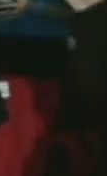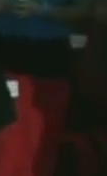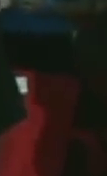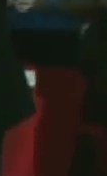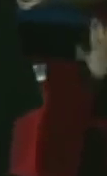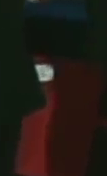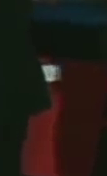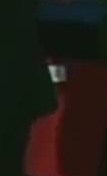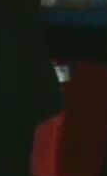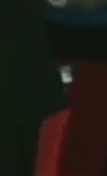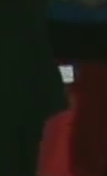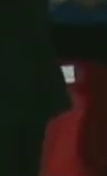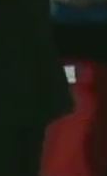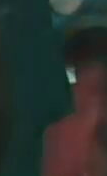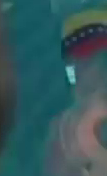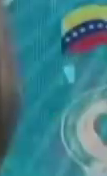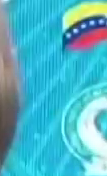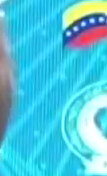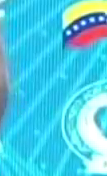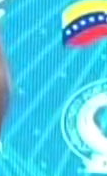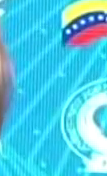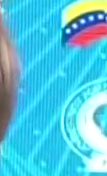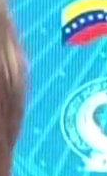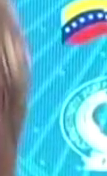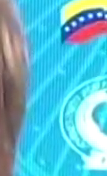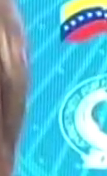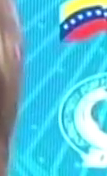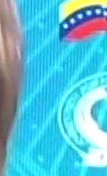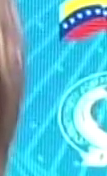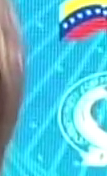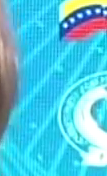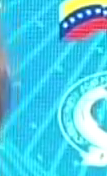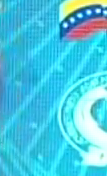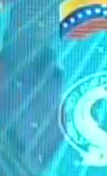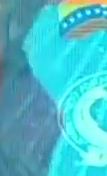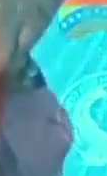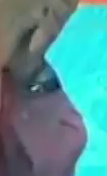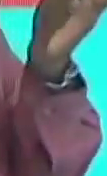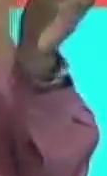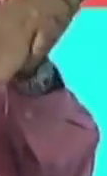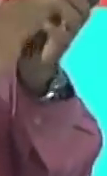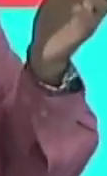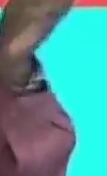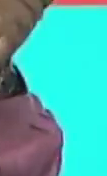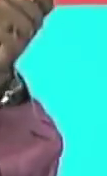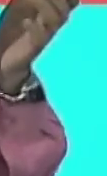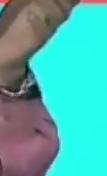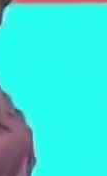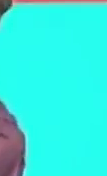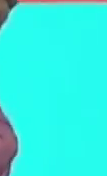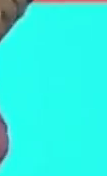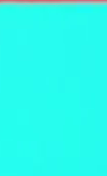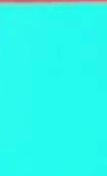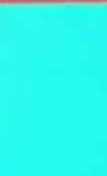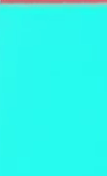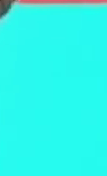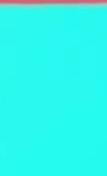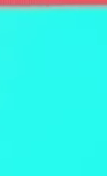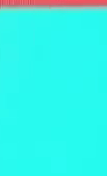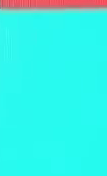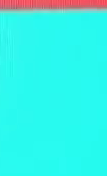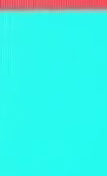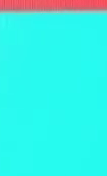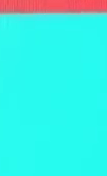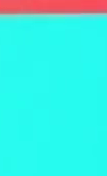Consejo General de la Federación Mundial de Juventudes Democráticas, también instalados en el Hotel Alba Caracas desde el